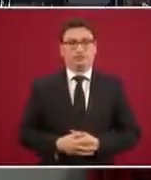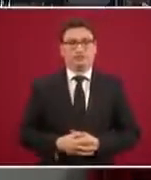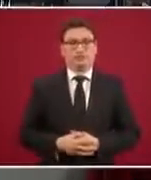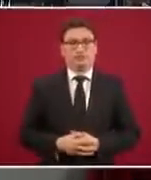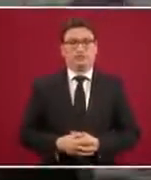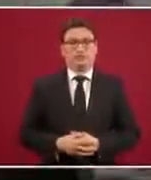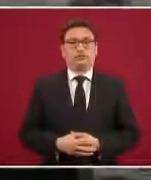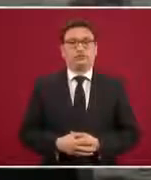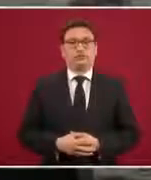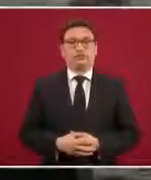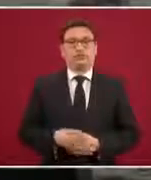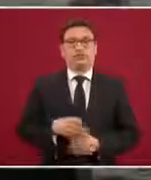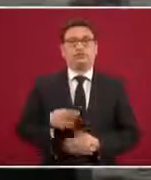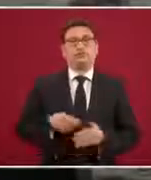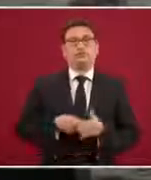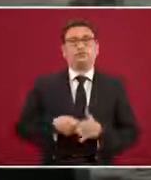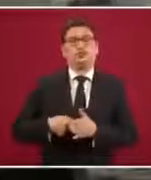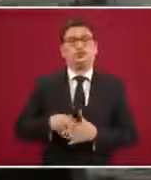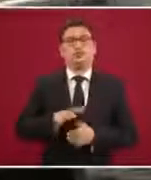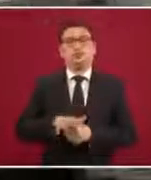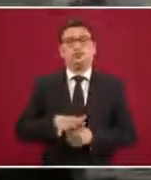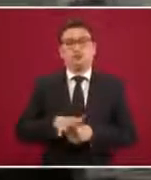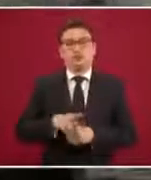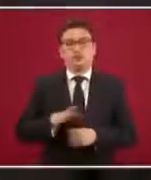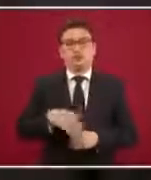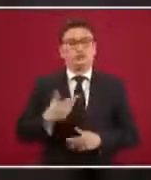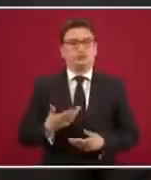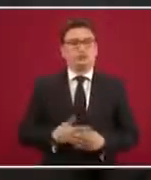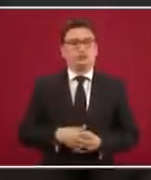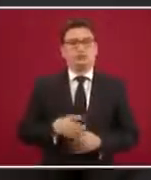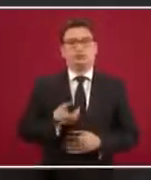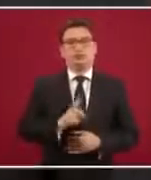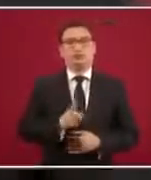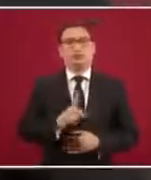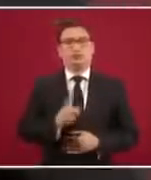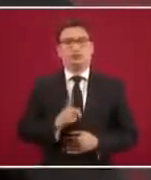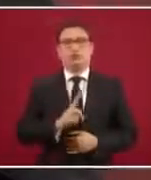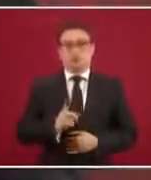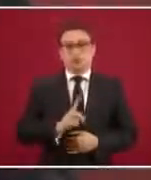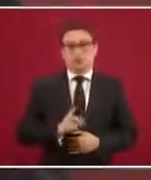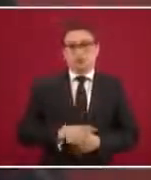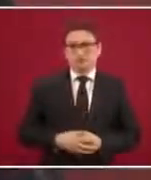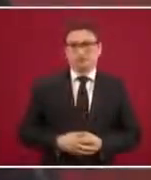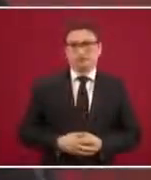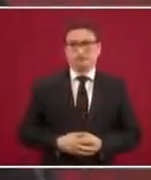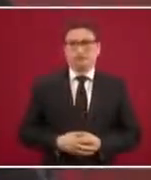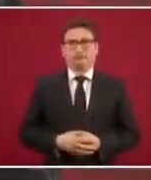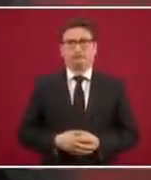presiones. No. No, el frío sabe dónde se arrima.